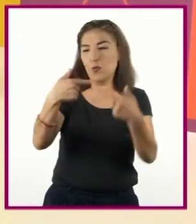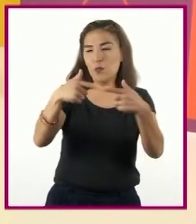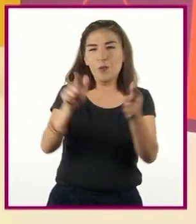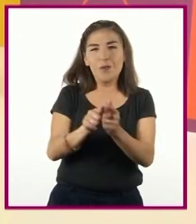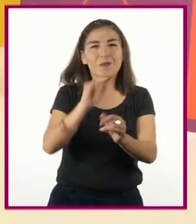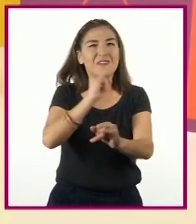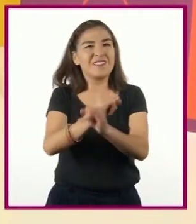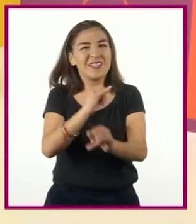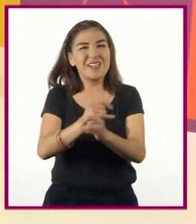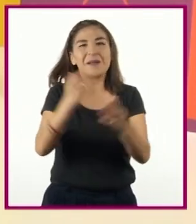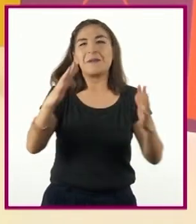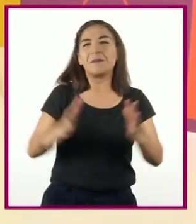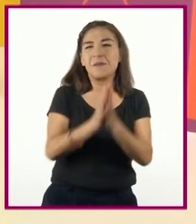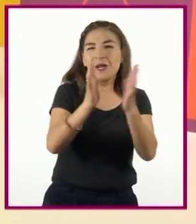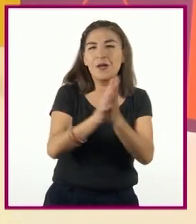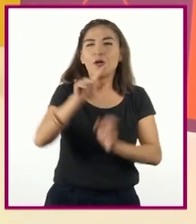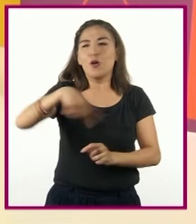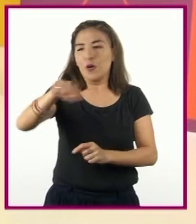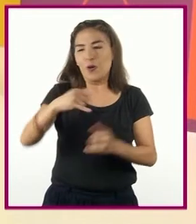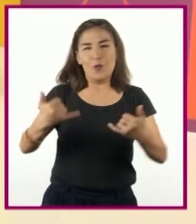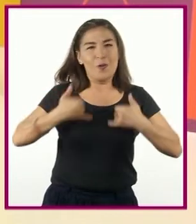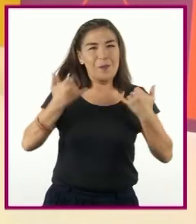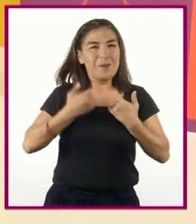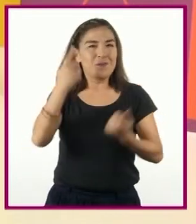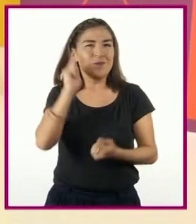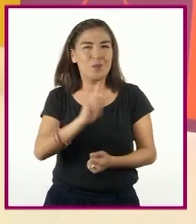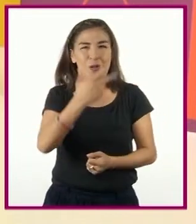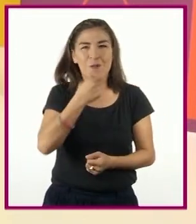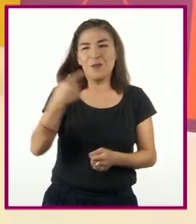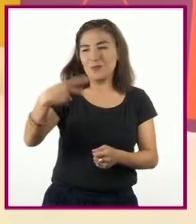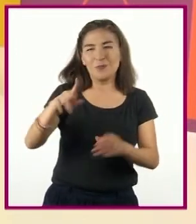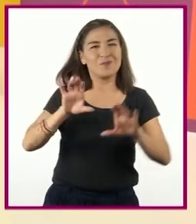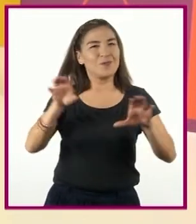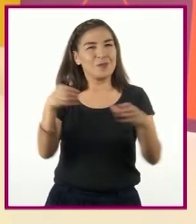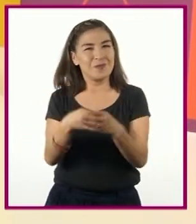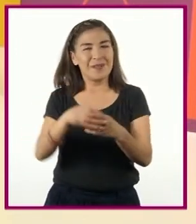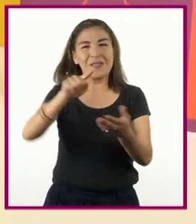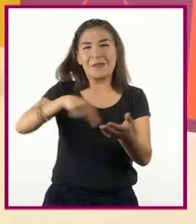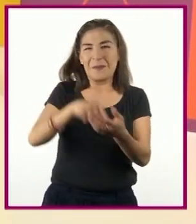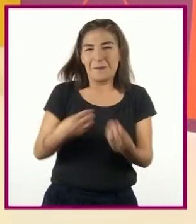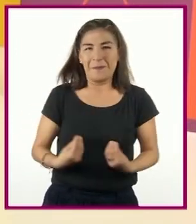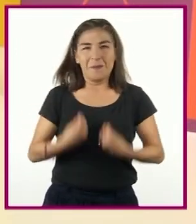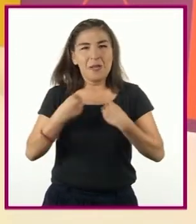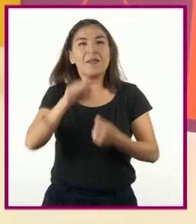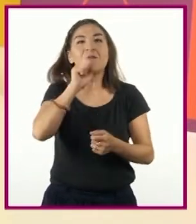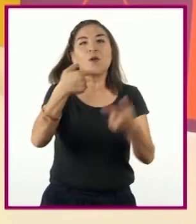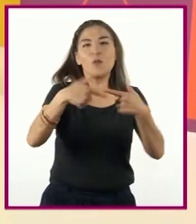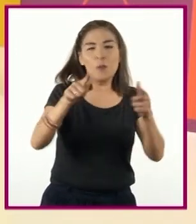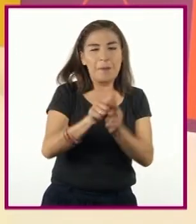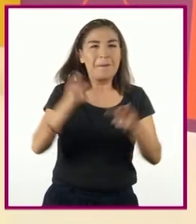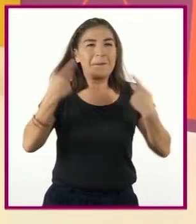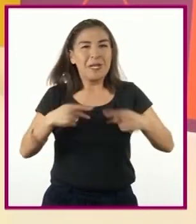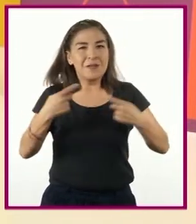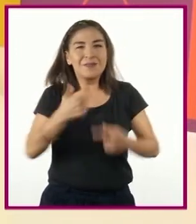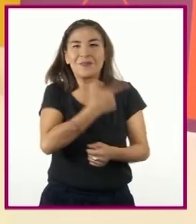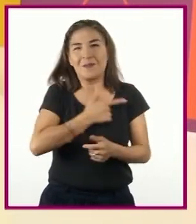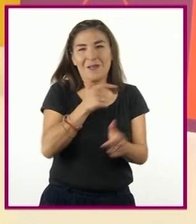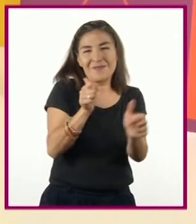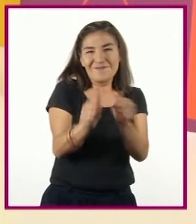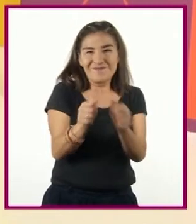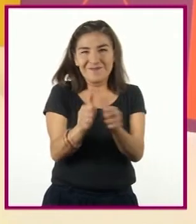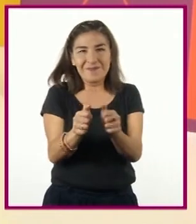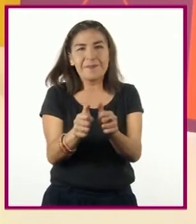donde participan otras y otros jóvenes de su comunidad, así como de un grupo de personas interesadas en los videojuegos,